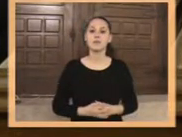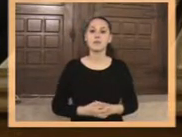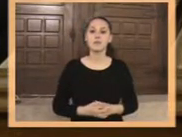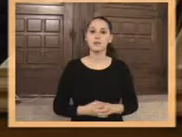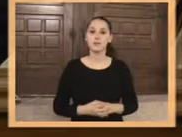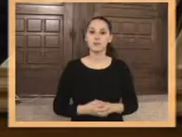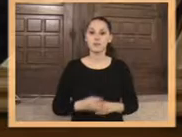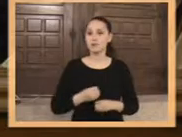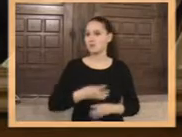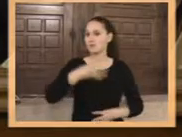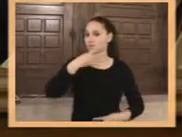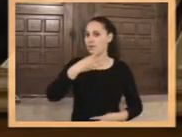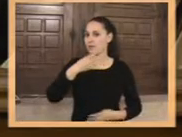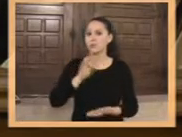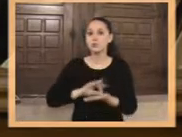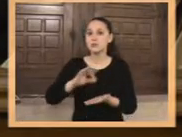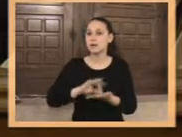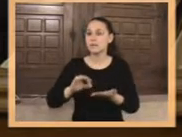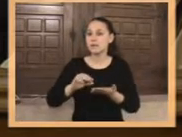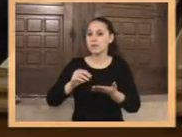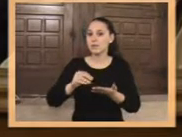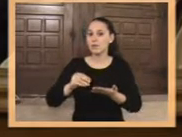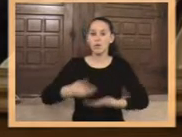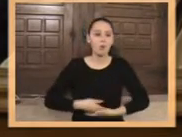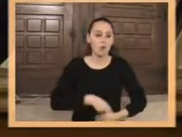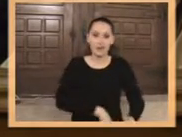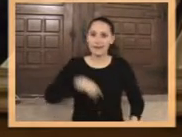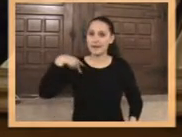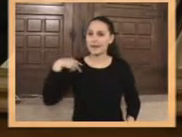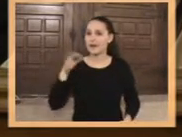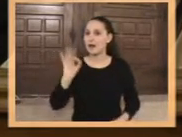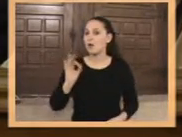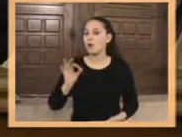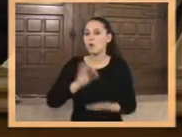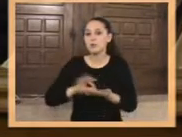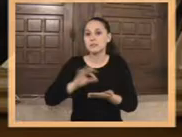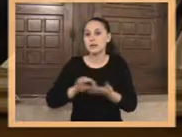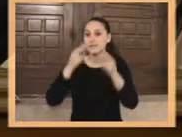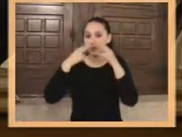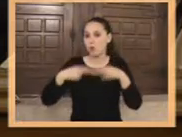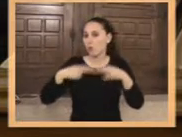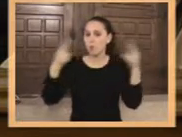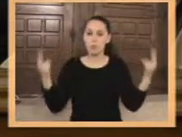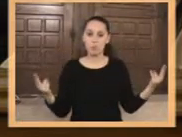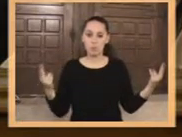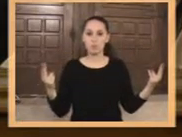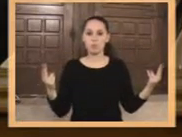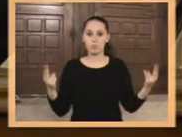por un uso general o un servicio público, y si no fuera así, que lo solicitaran. Y también nos gustaría